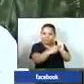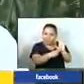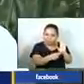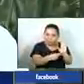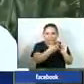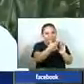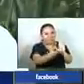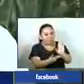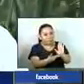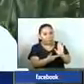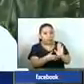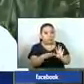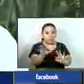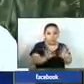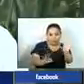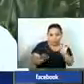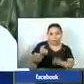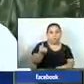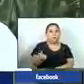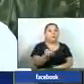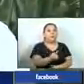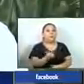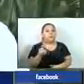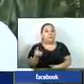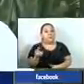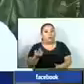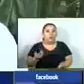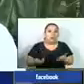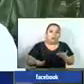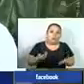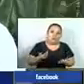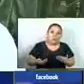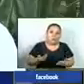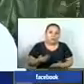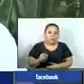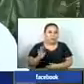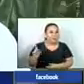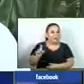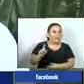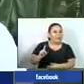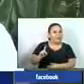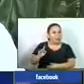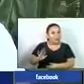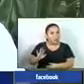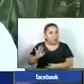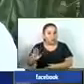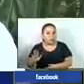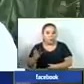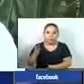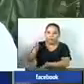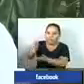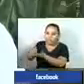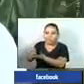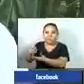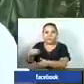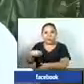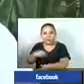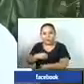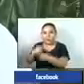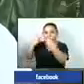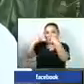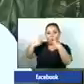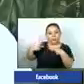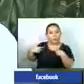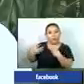sentido que muchas personas probablemente nunca van a consultar nunca van a digamos a tratar de